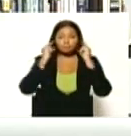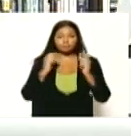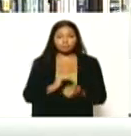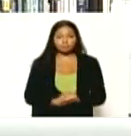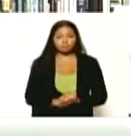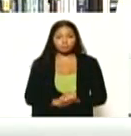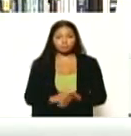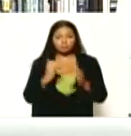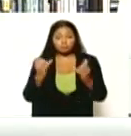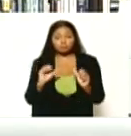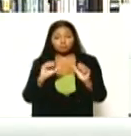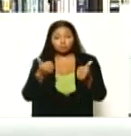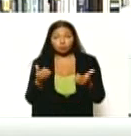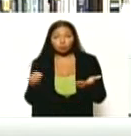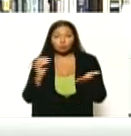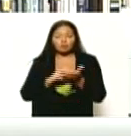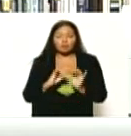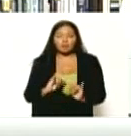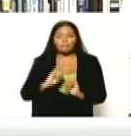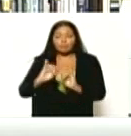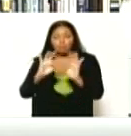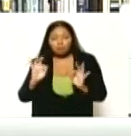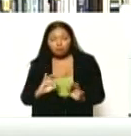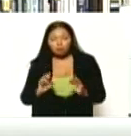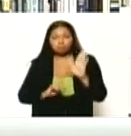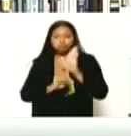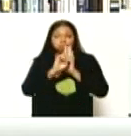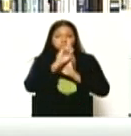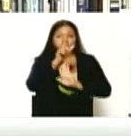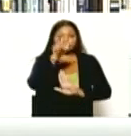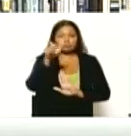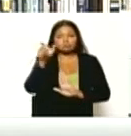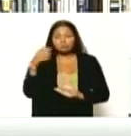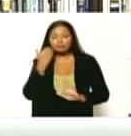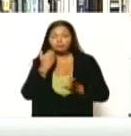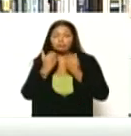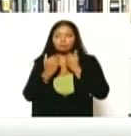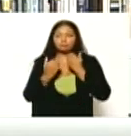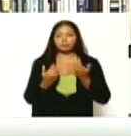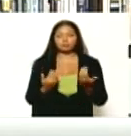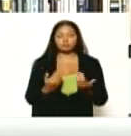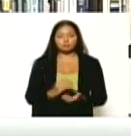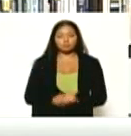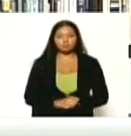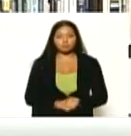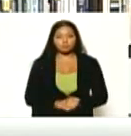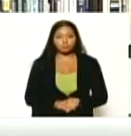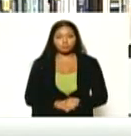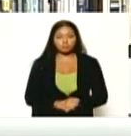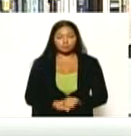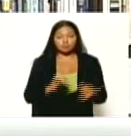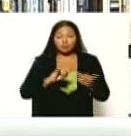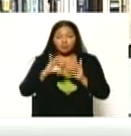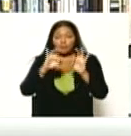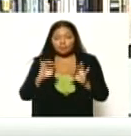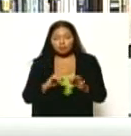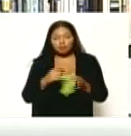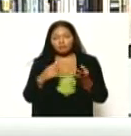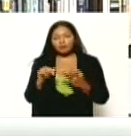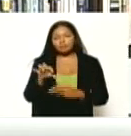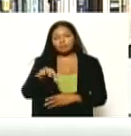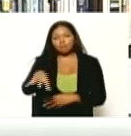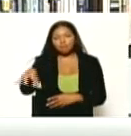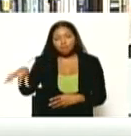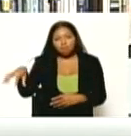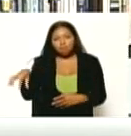y ahora empezó, mira, para arriba España, subiendo España. Lo mismo pasó en varios